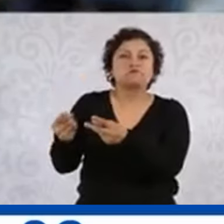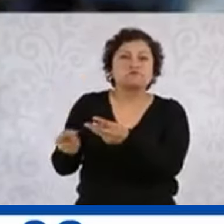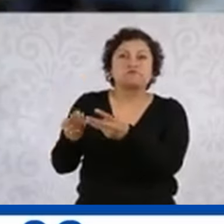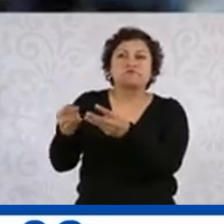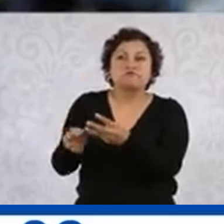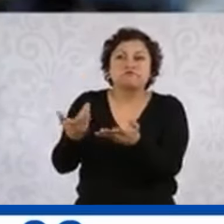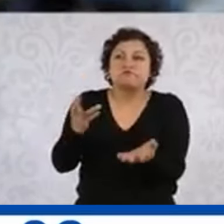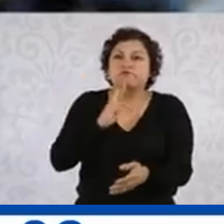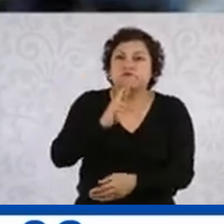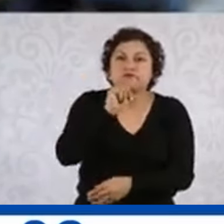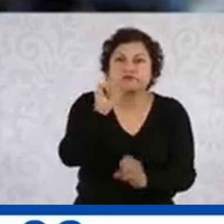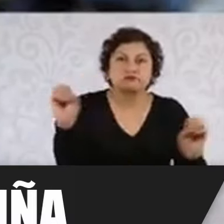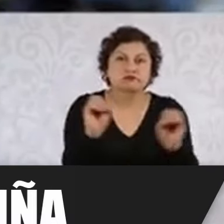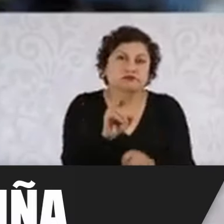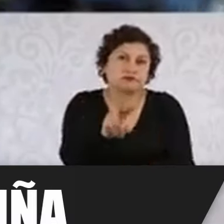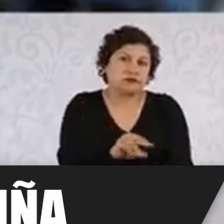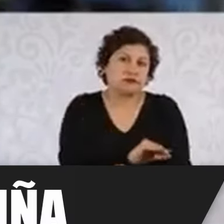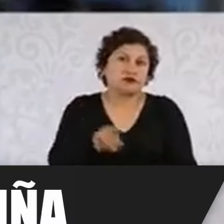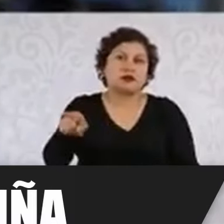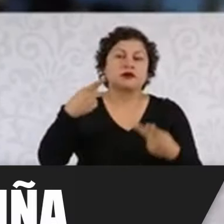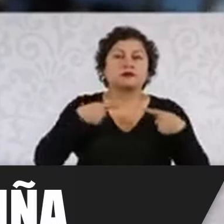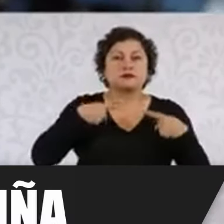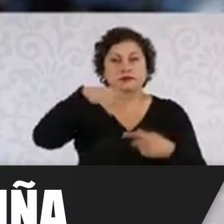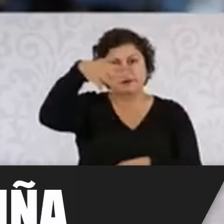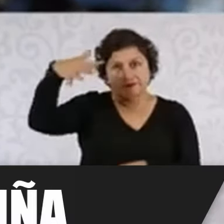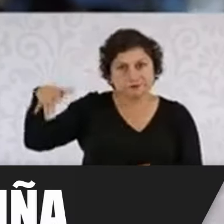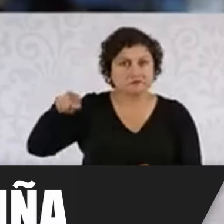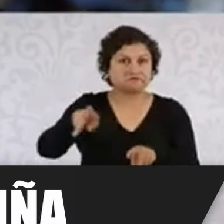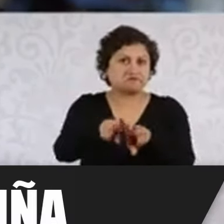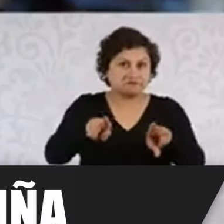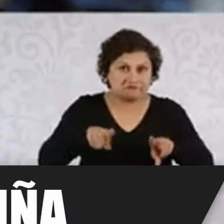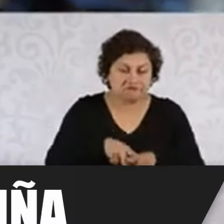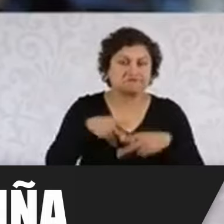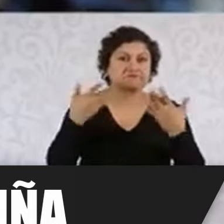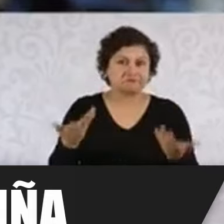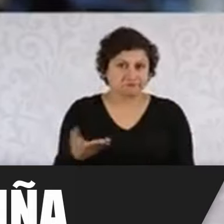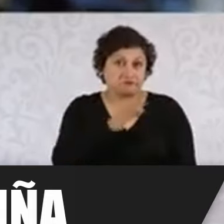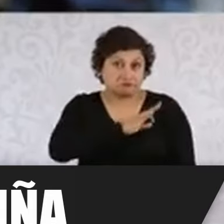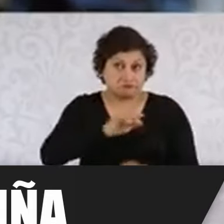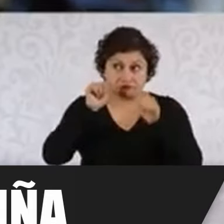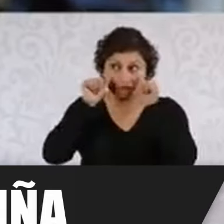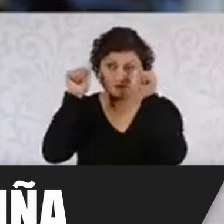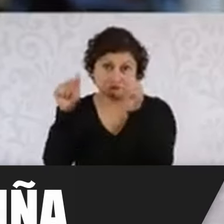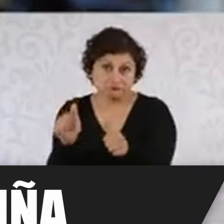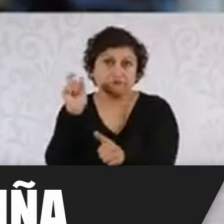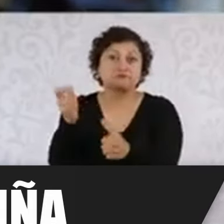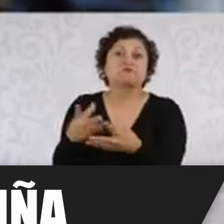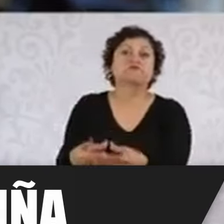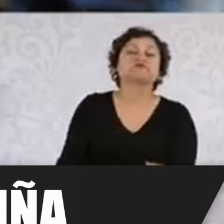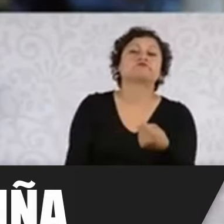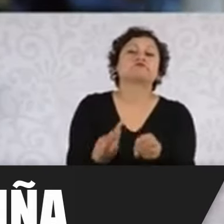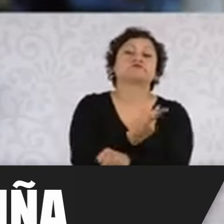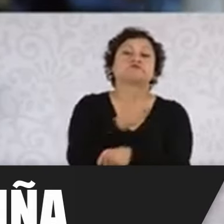personas claramente en situación de vulnerabilidad. Si se podría revisar este asunto y sobre todo atender las quejas y